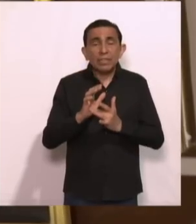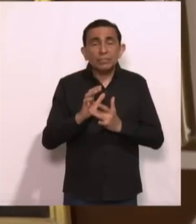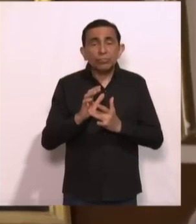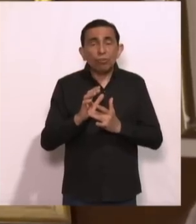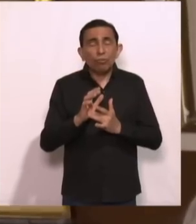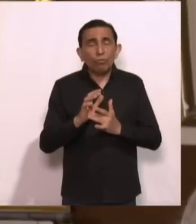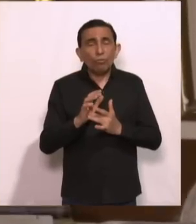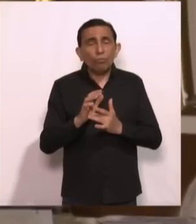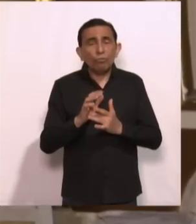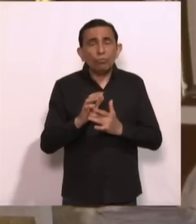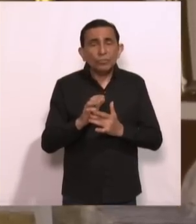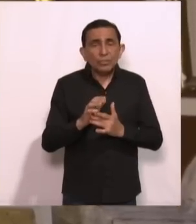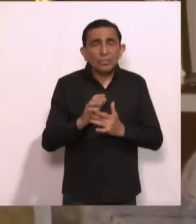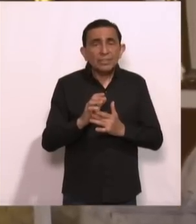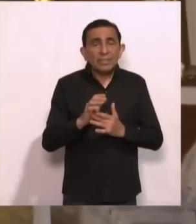Jesucristo,